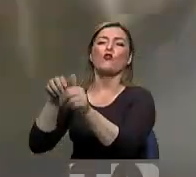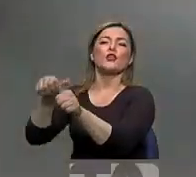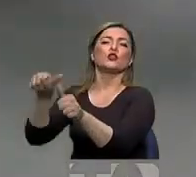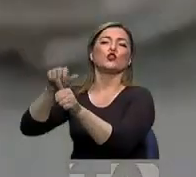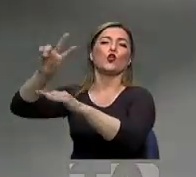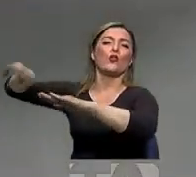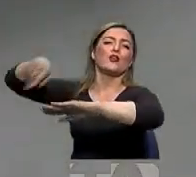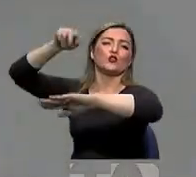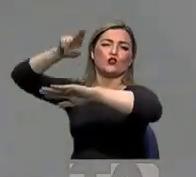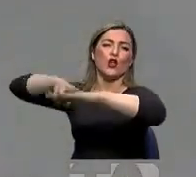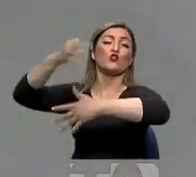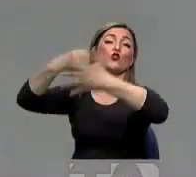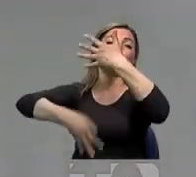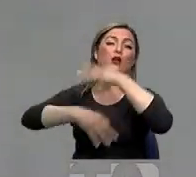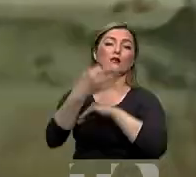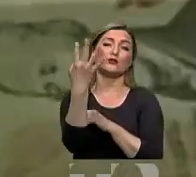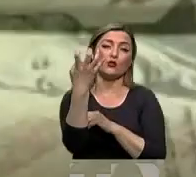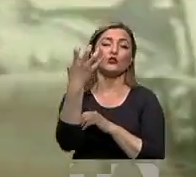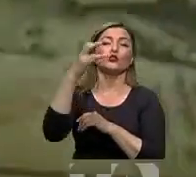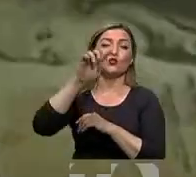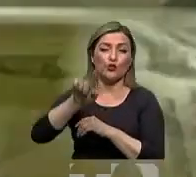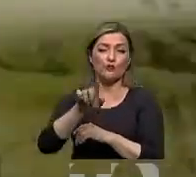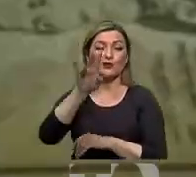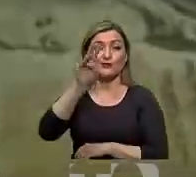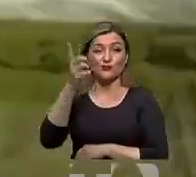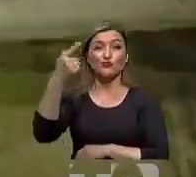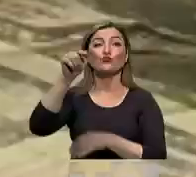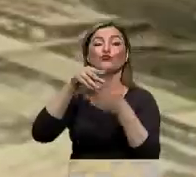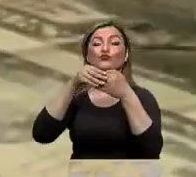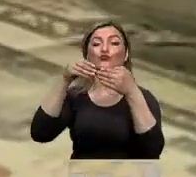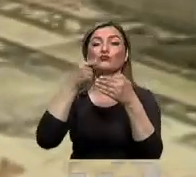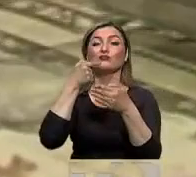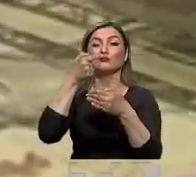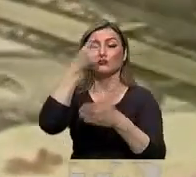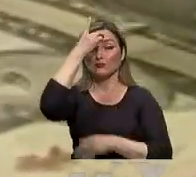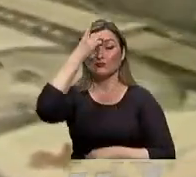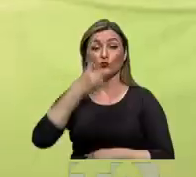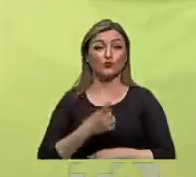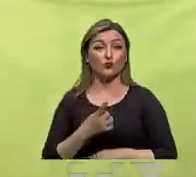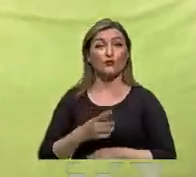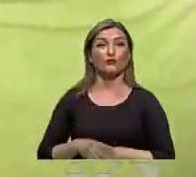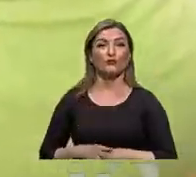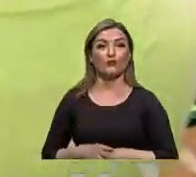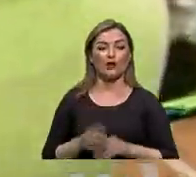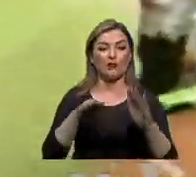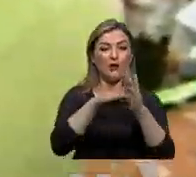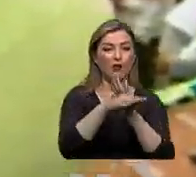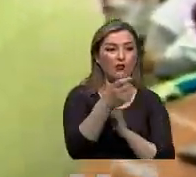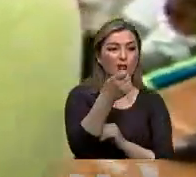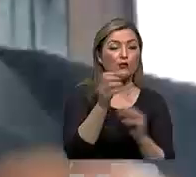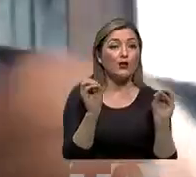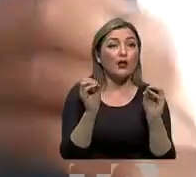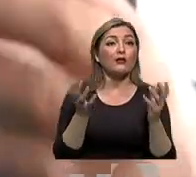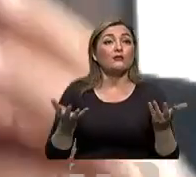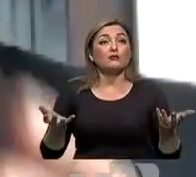los 14,7 millones de dólares que dice la sentencia. Pero si no hay dinero en las